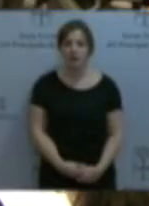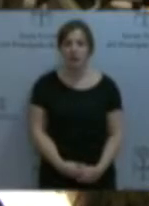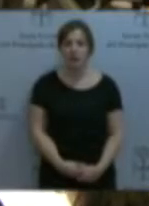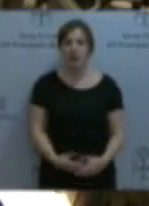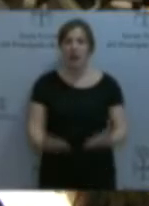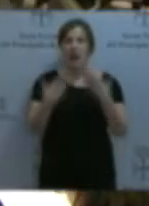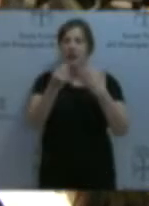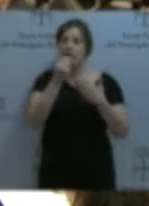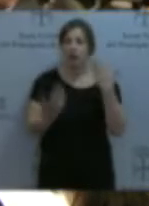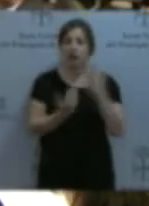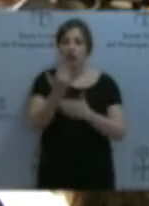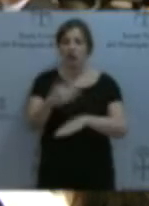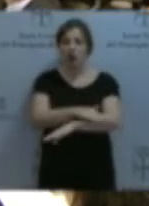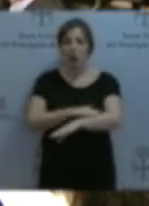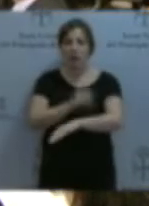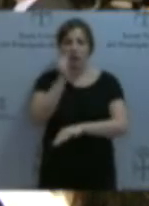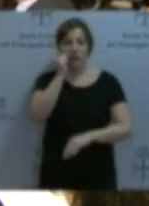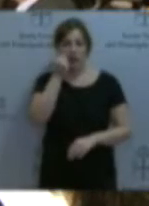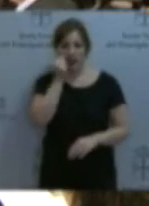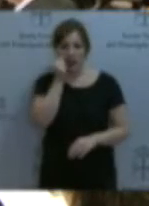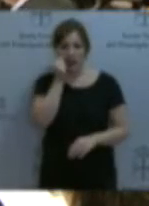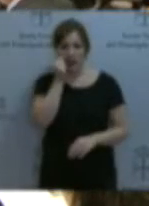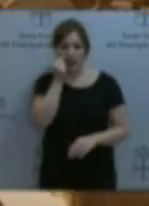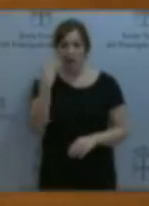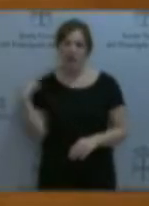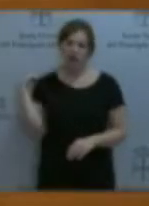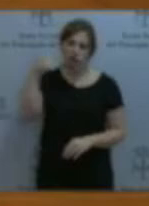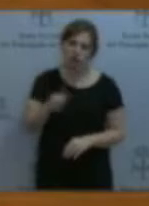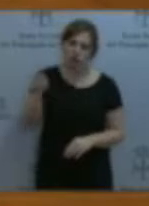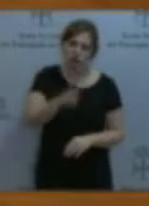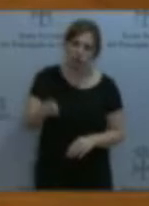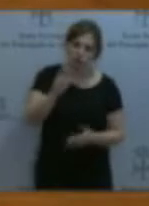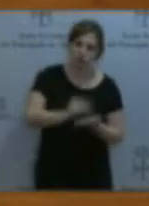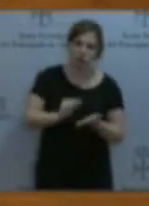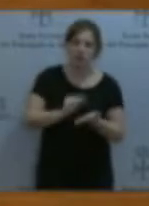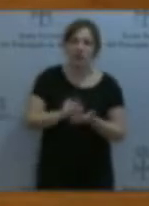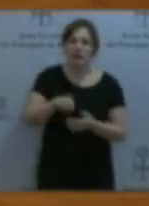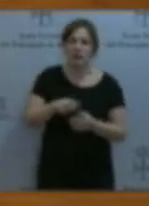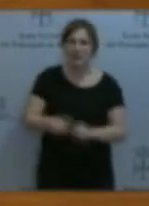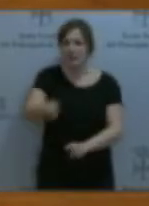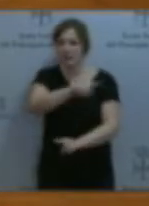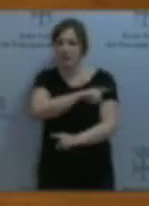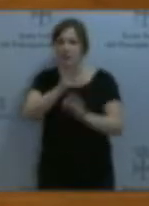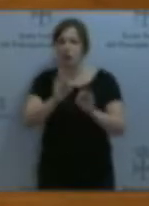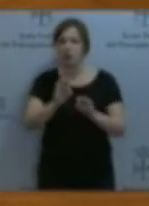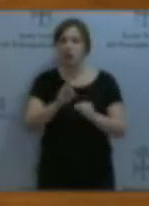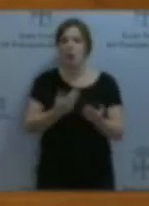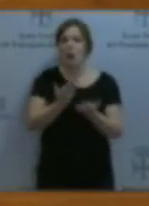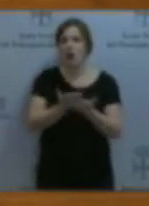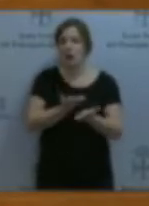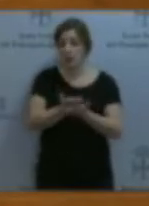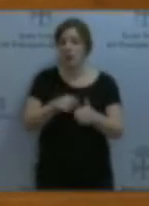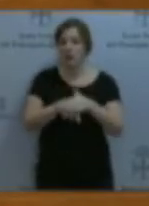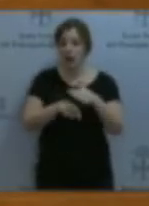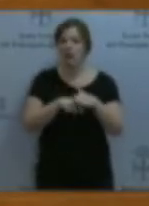Gracias, buenos días. El Gobierno de Javier Fernández viene utilizando de forma reiterada y abusiva las llamadas encomiendas de gestión